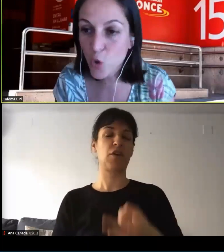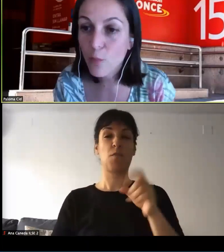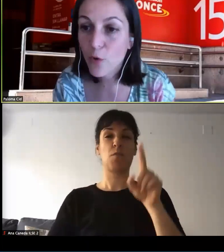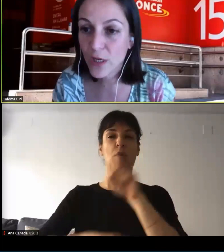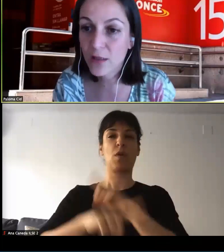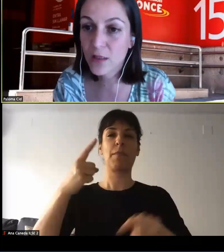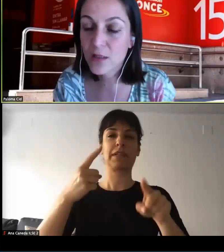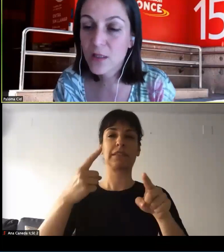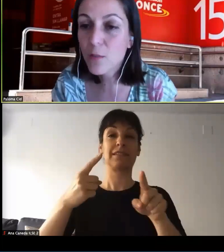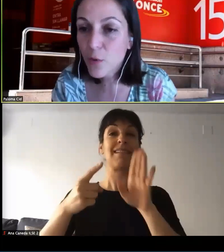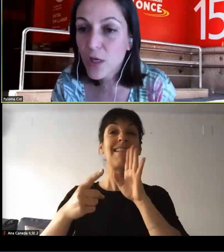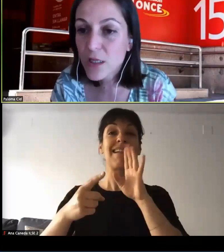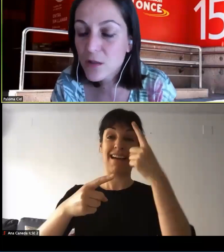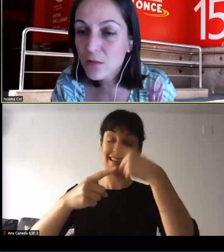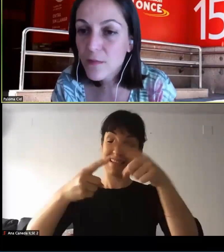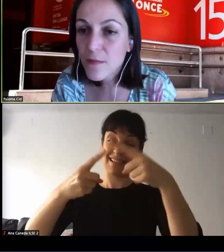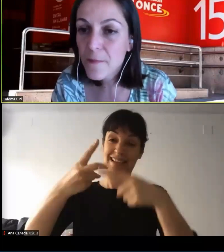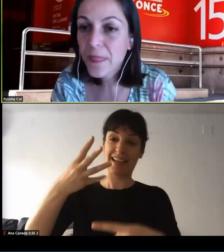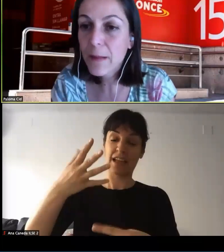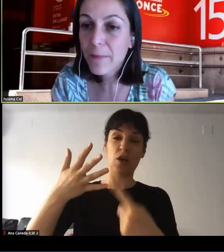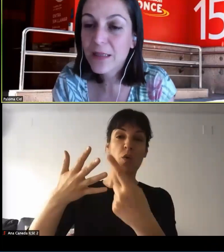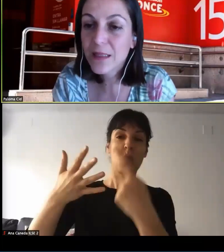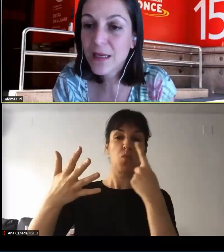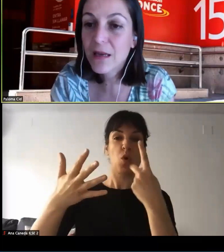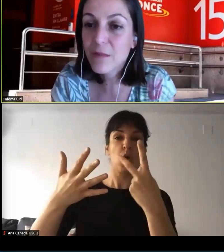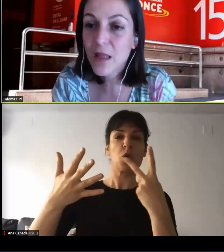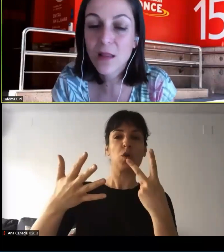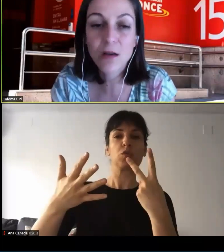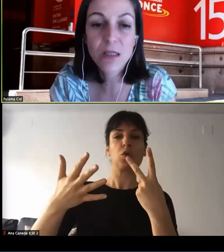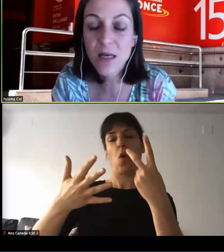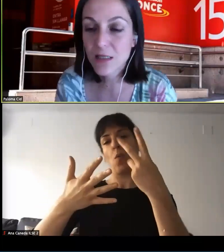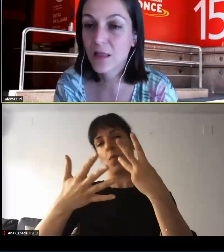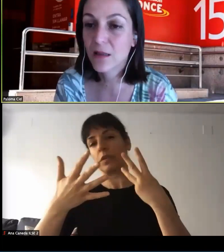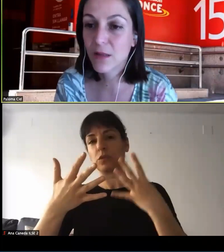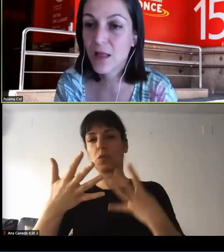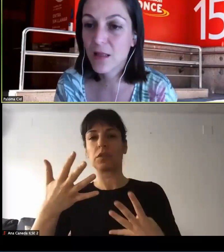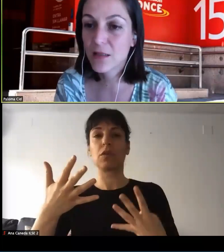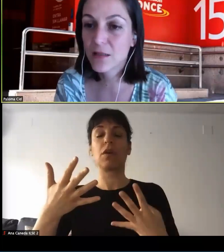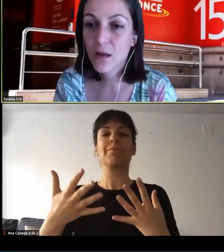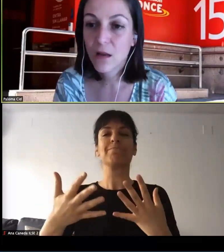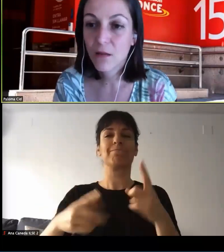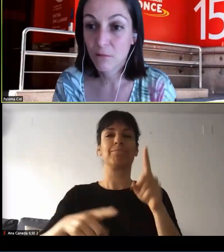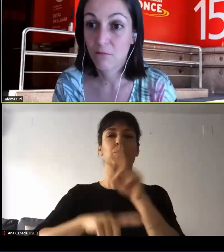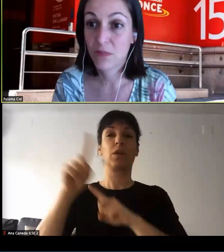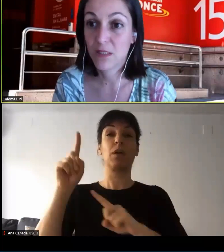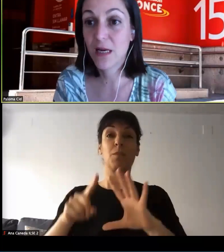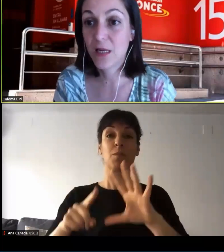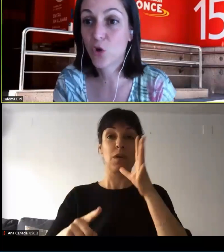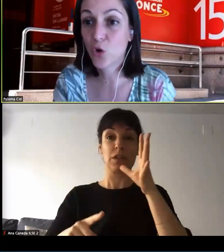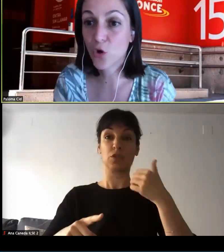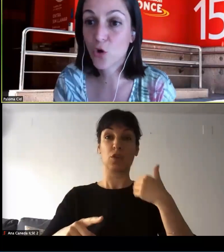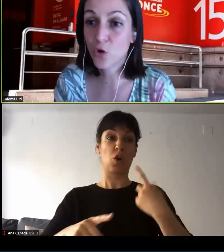esos componentes y por eso van a tener limitaciones en las actividades si el entorno no